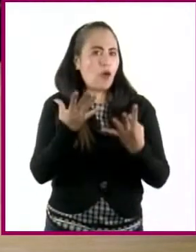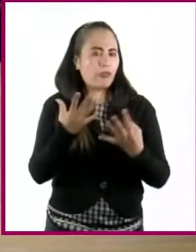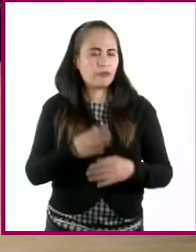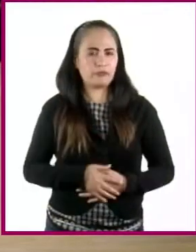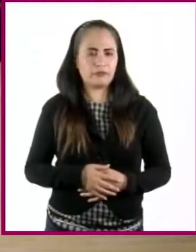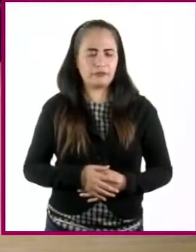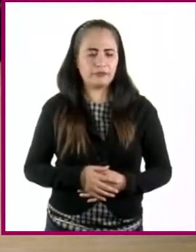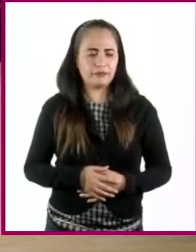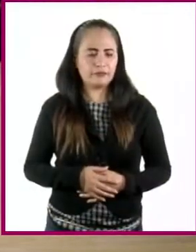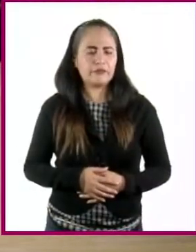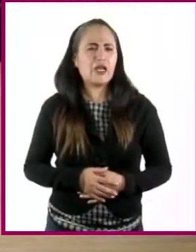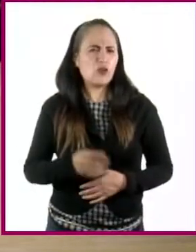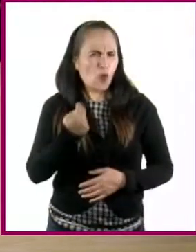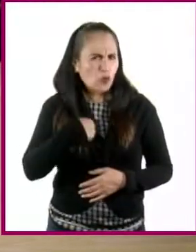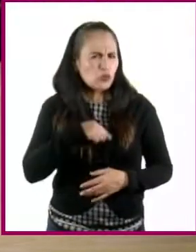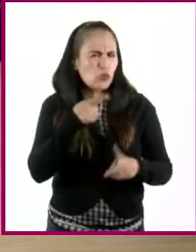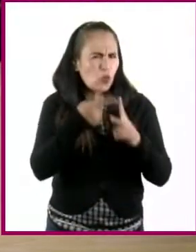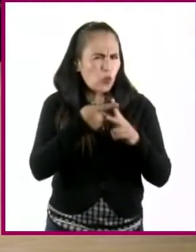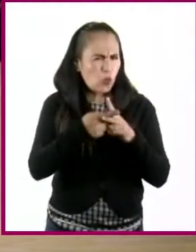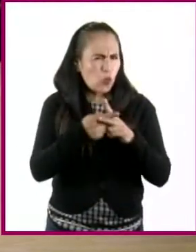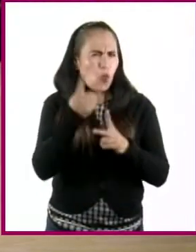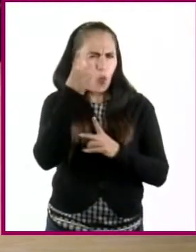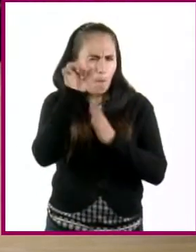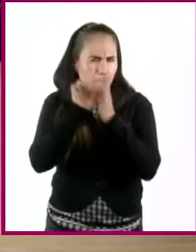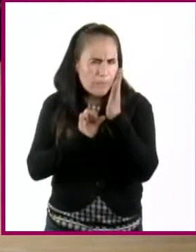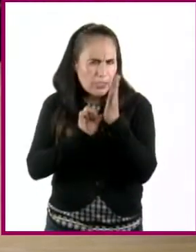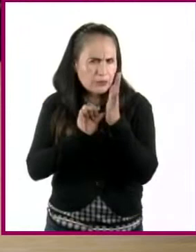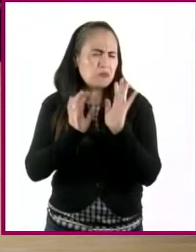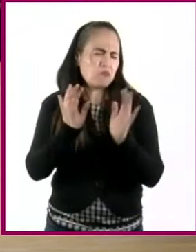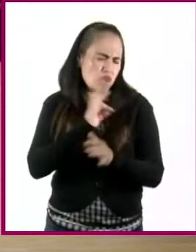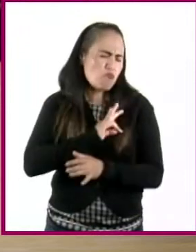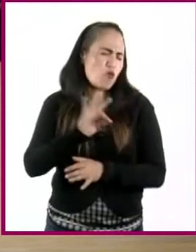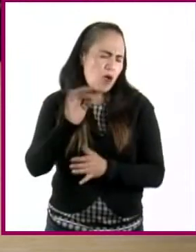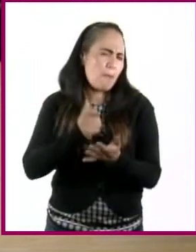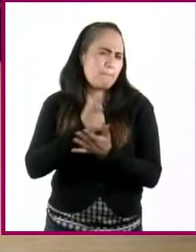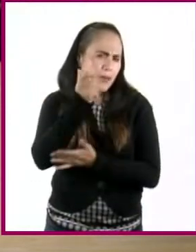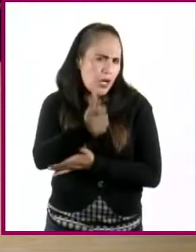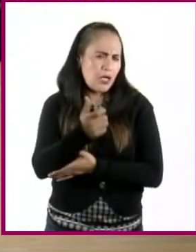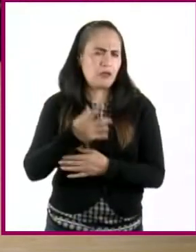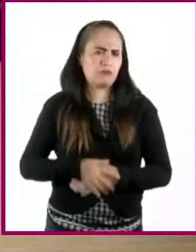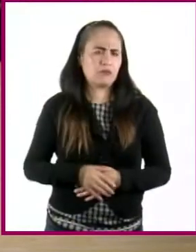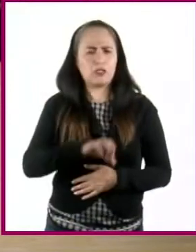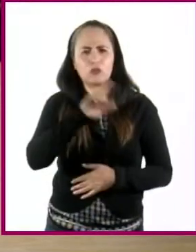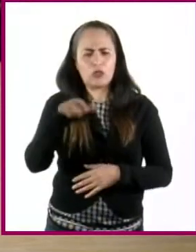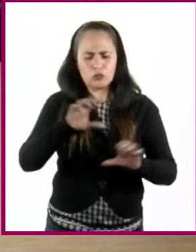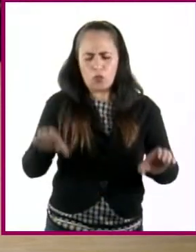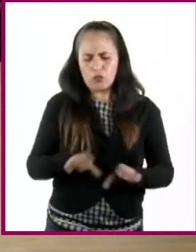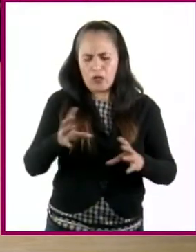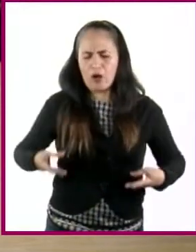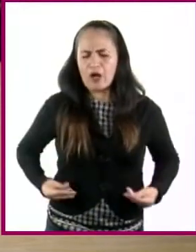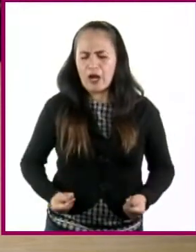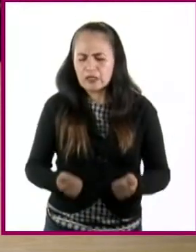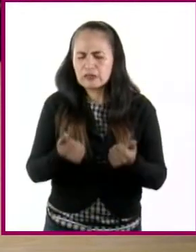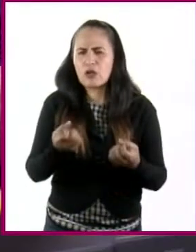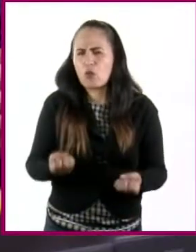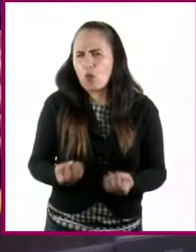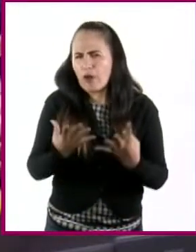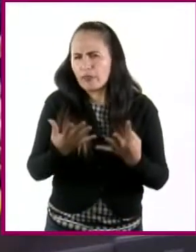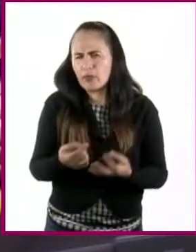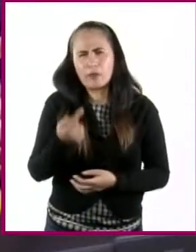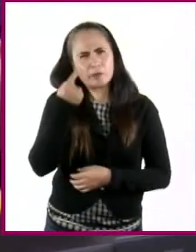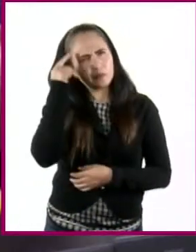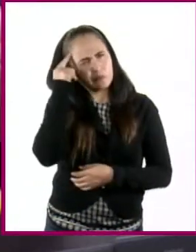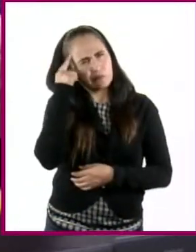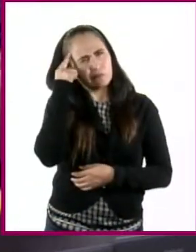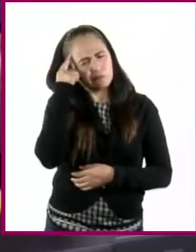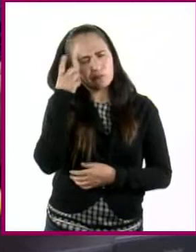entonces podríamos ver cuánto podemos pagar al mes y cuánto estamos dispuestos a gastar en comprar nuestras computadoras. Sí,